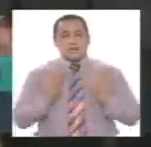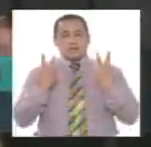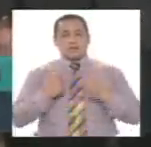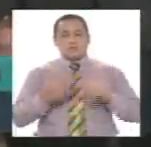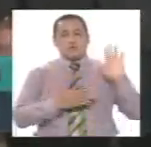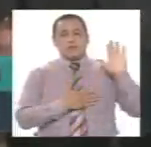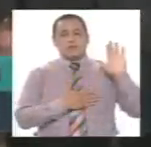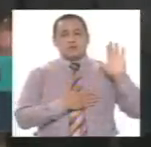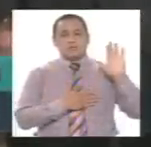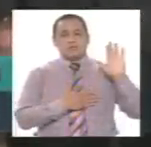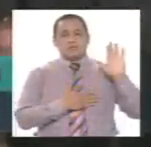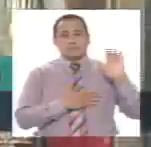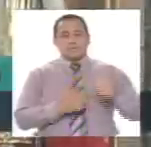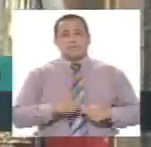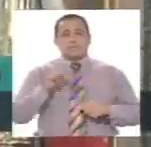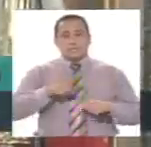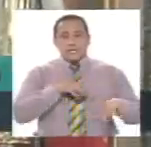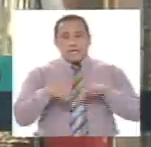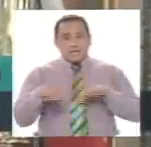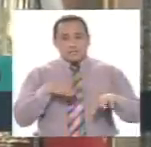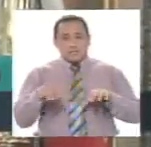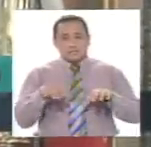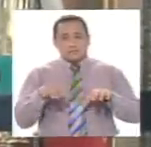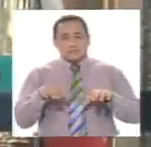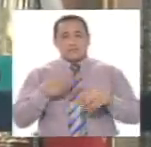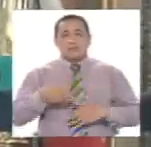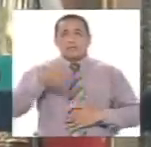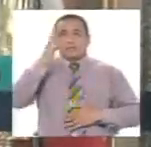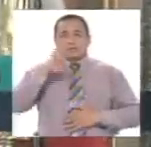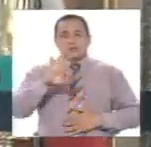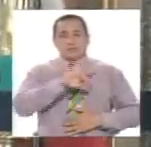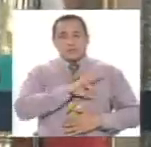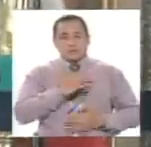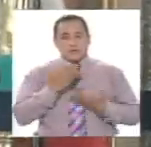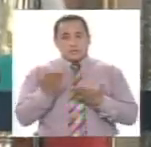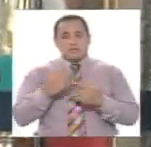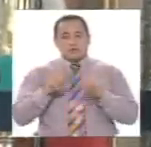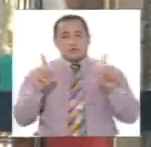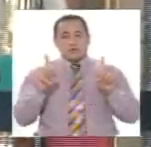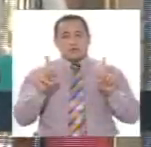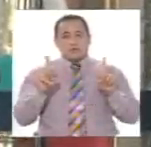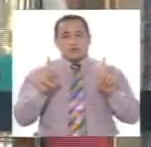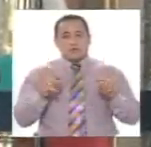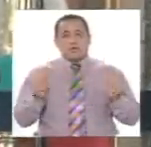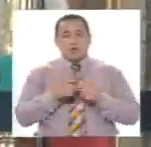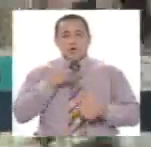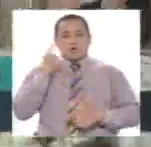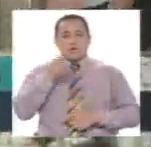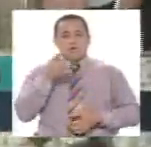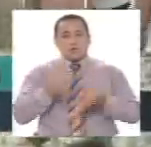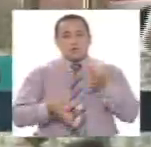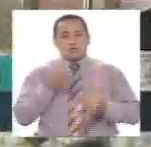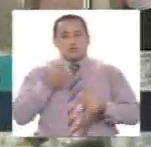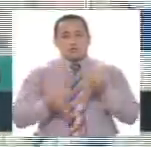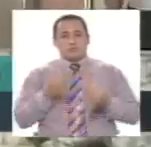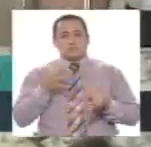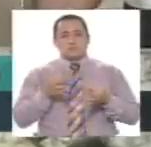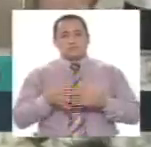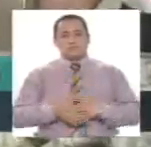prometo. Si así lo hiciereis, que la patria os premie, y si no, os lo demande.